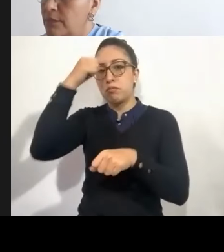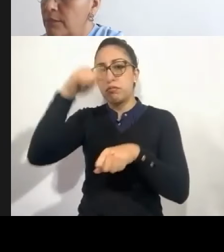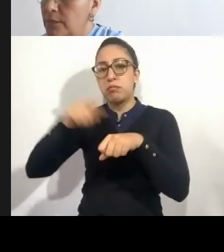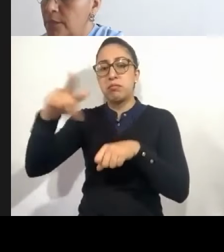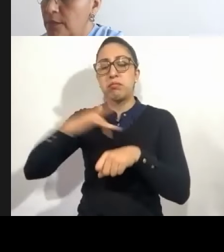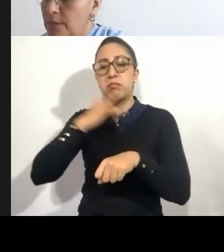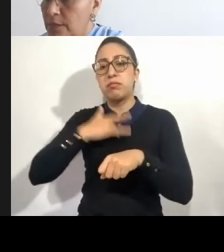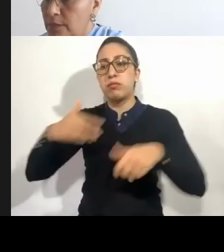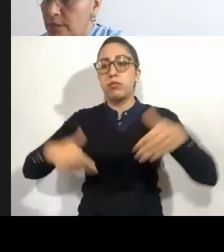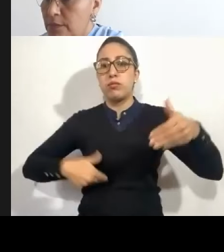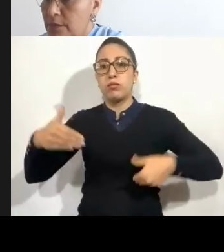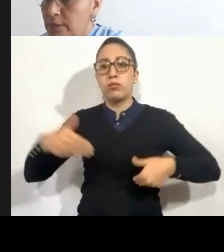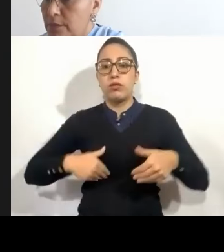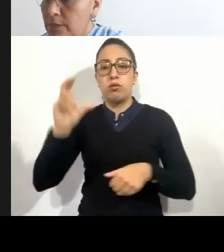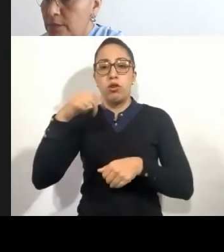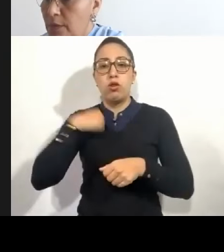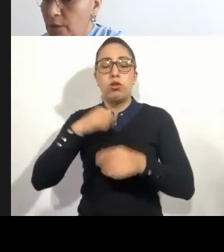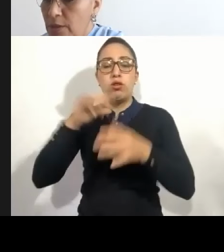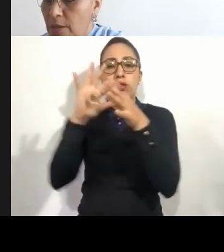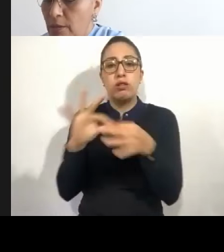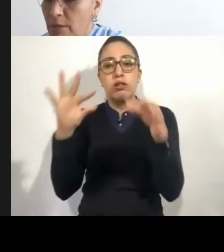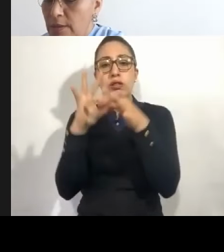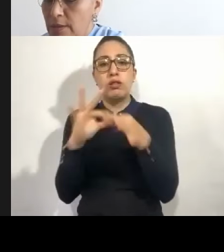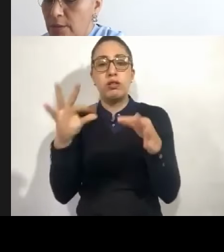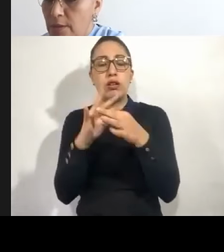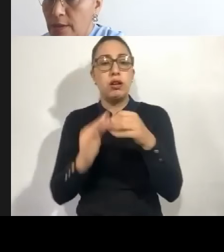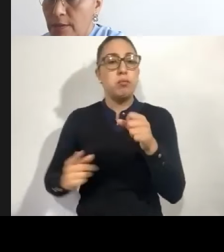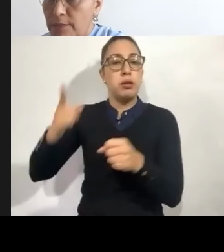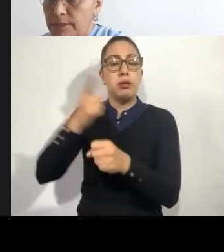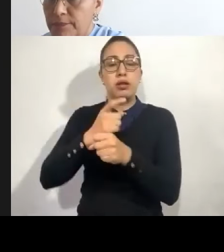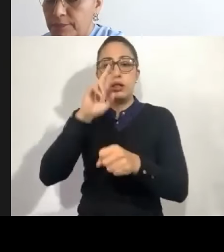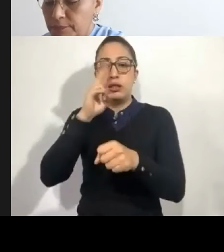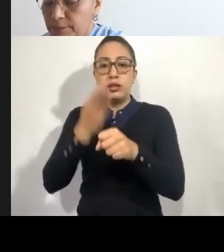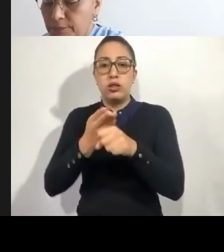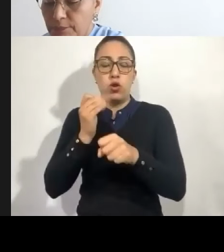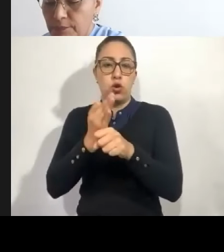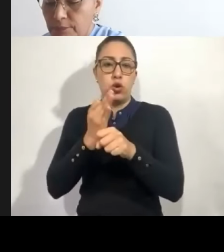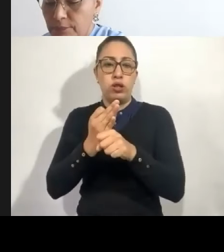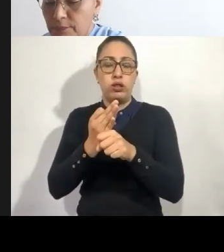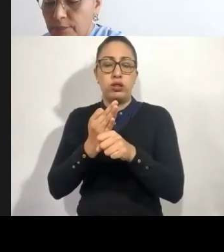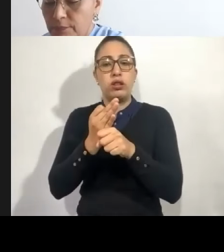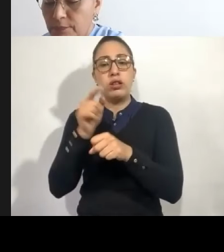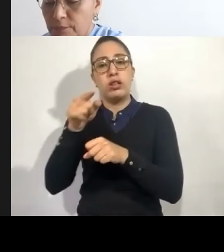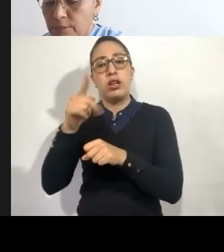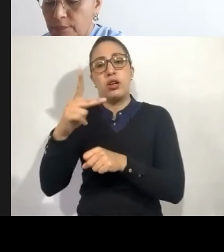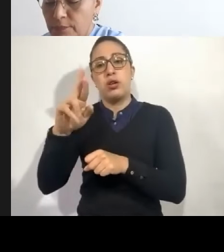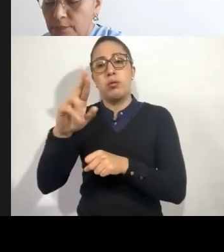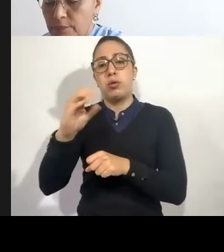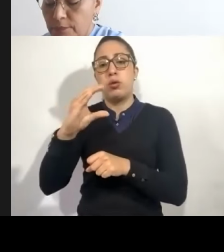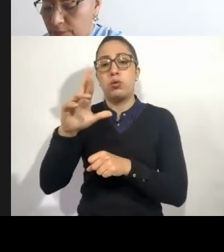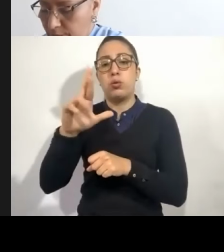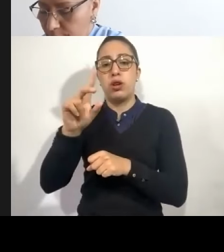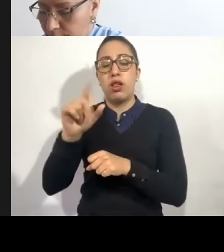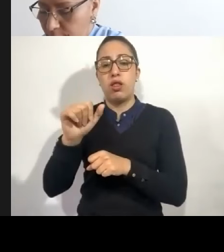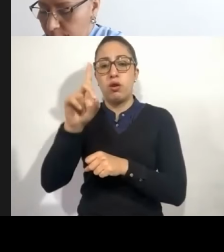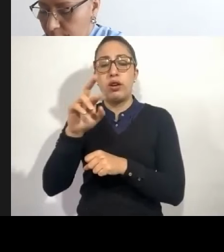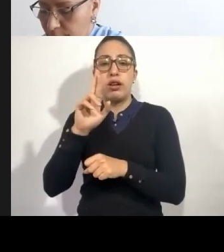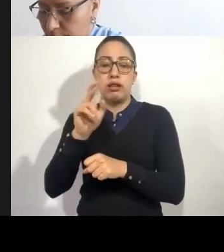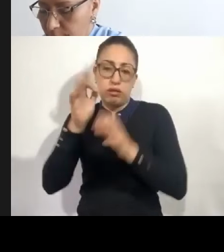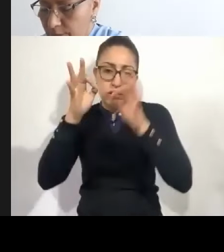cuando comentábamos. Una de las responsabilidades importantes, y me refiero al procurador fiscal, pues es evidentemente entre sus